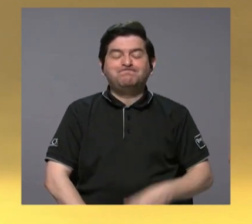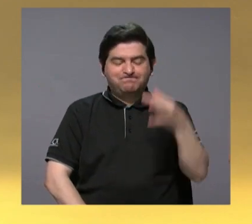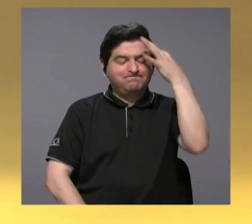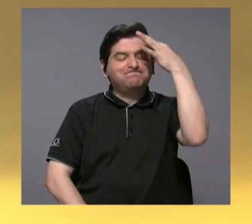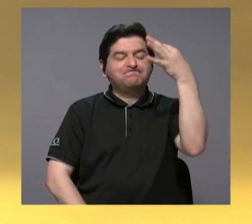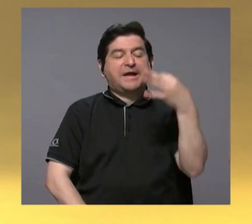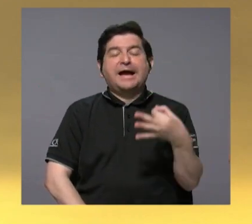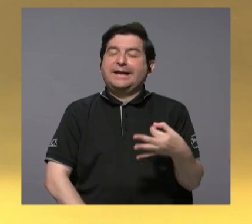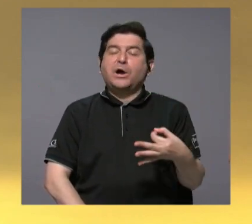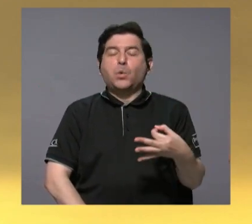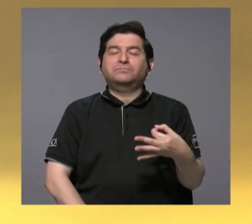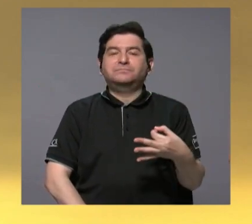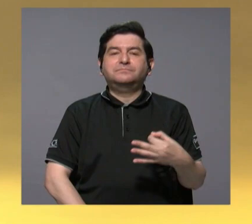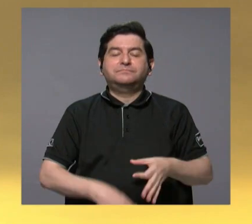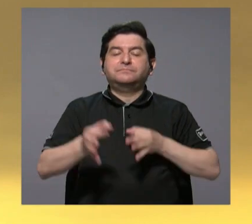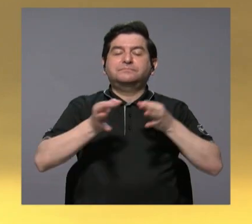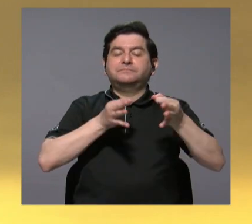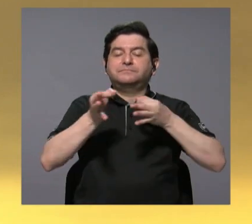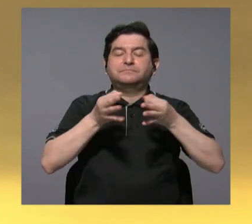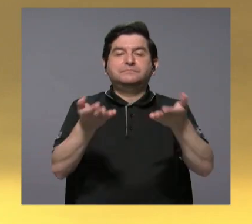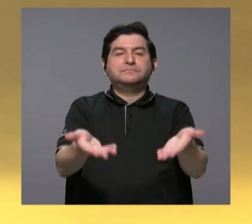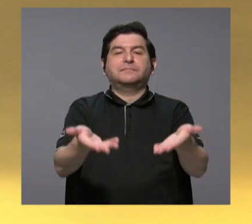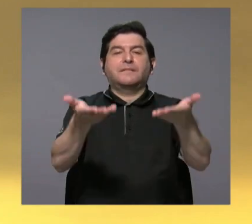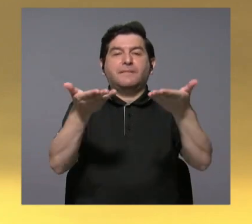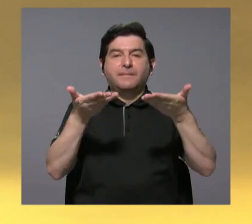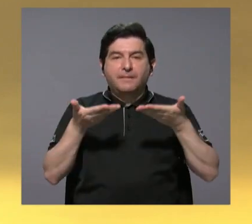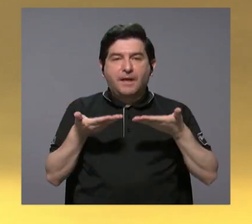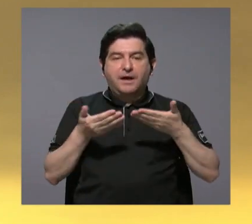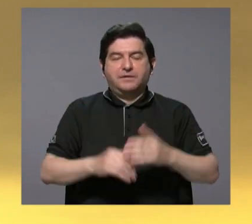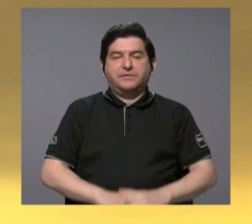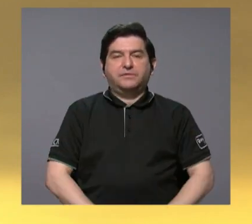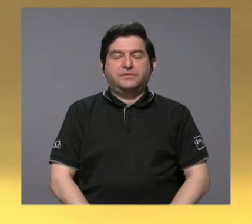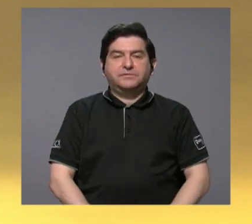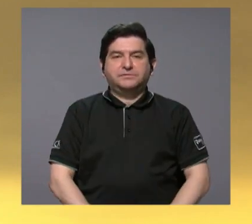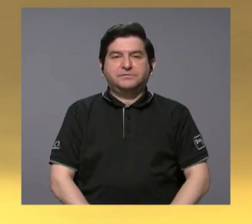creo en las explicaciones que nos dieron